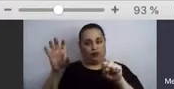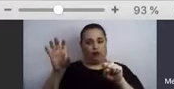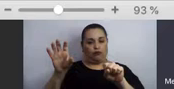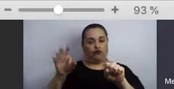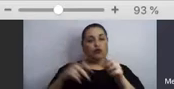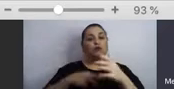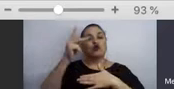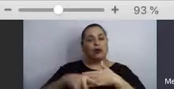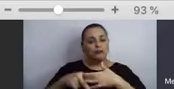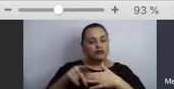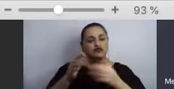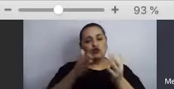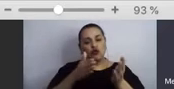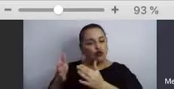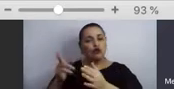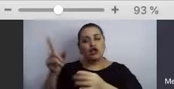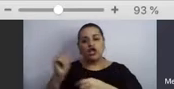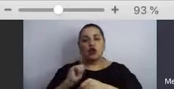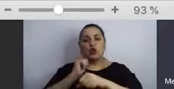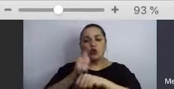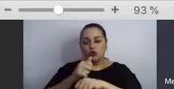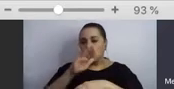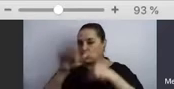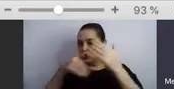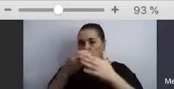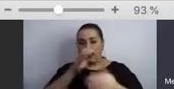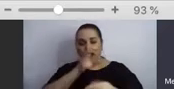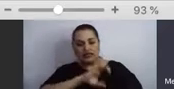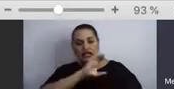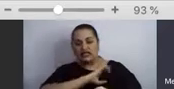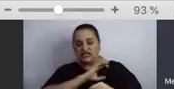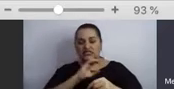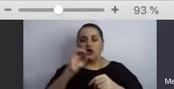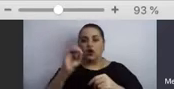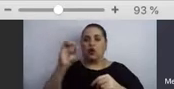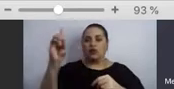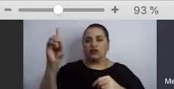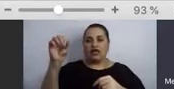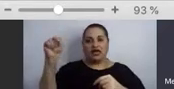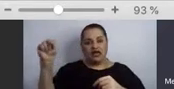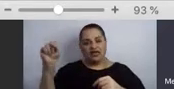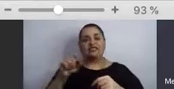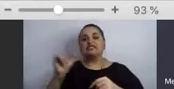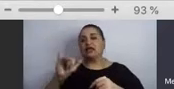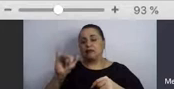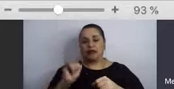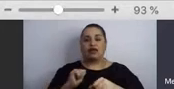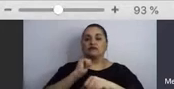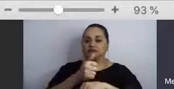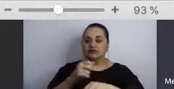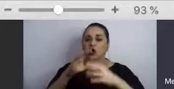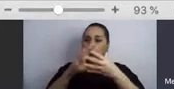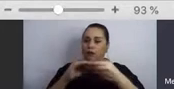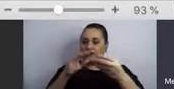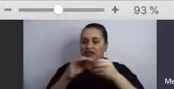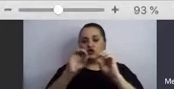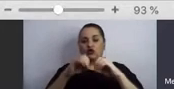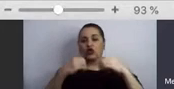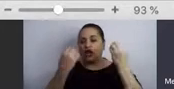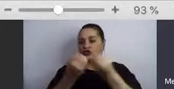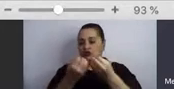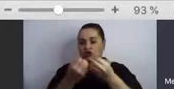de programación, etcétera. Incorpora todas las características de los ODS y también, pues, incorpora ahora comentarios de organizaciones de